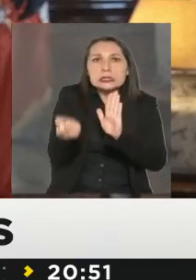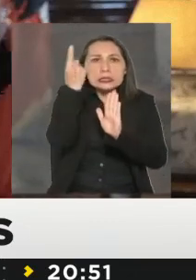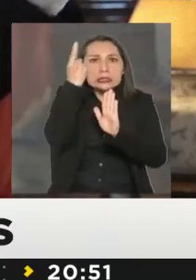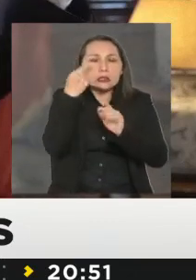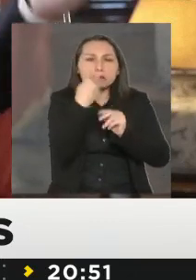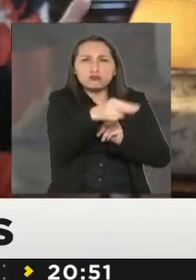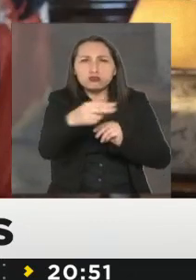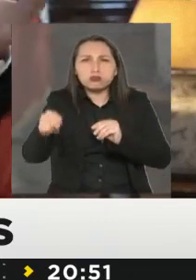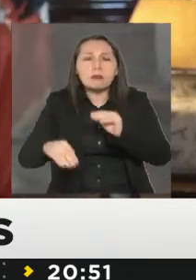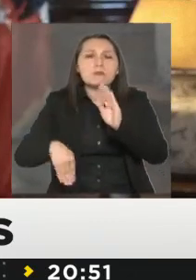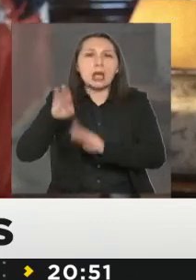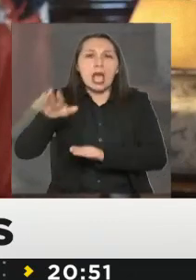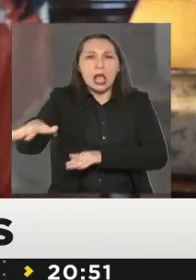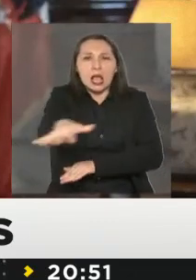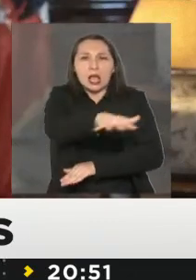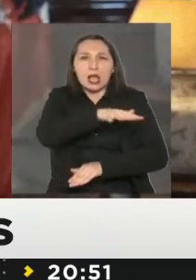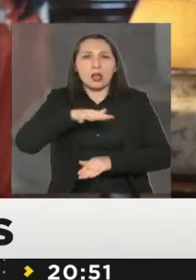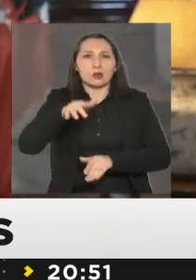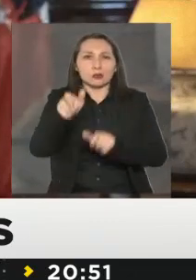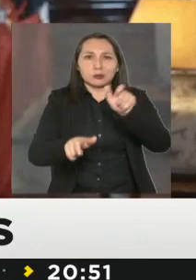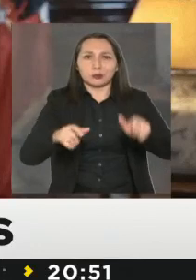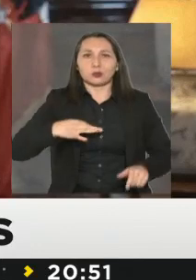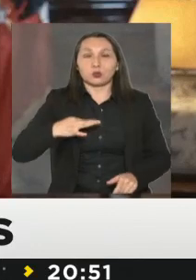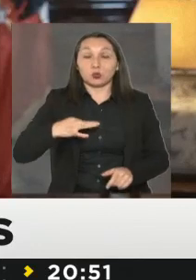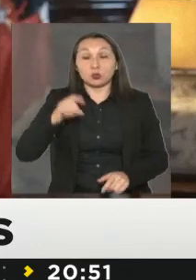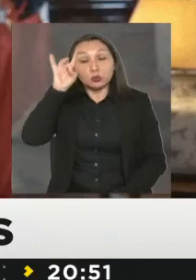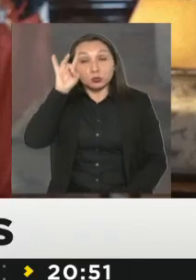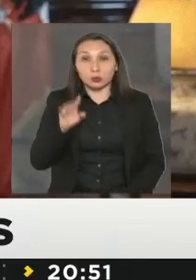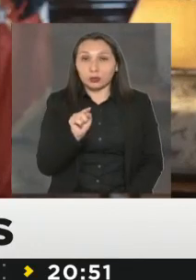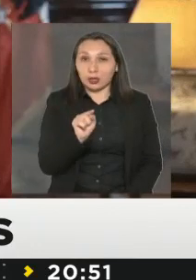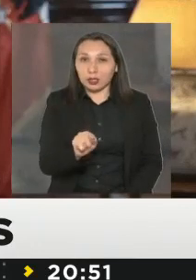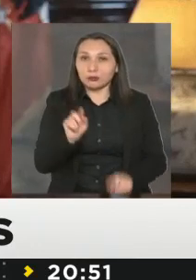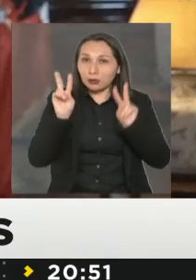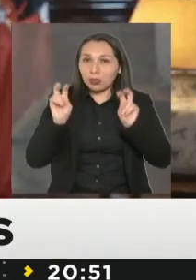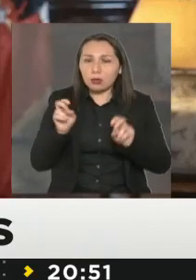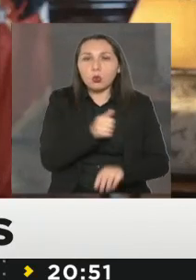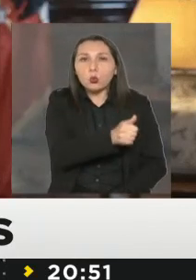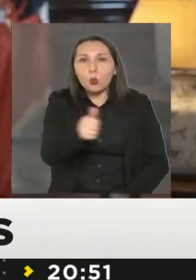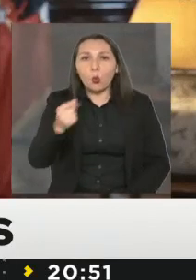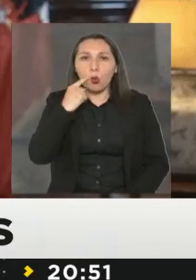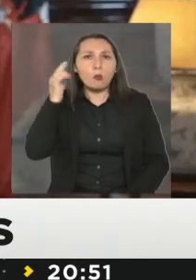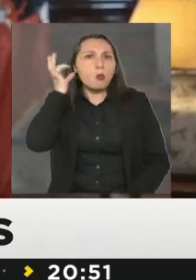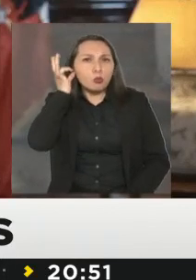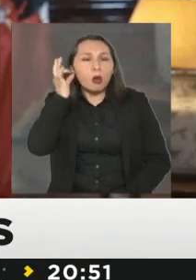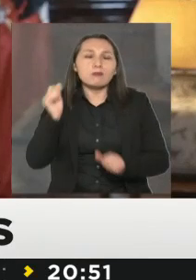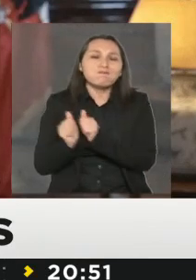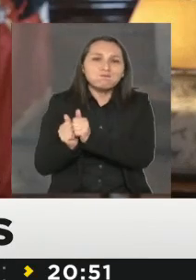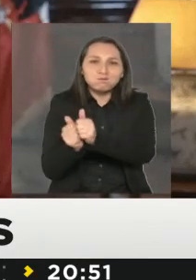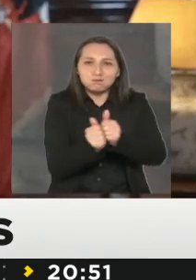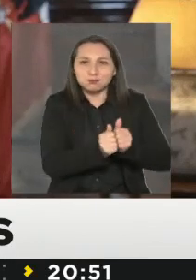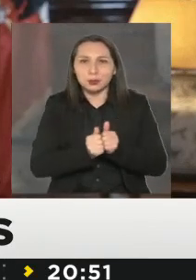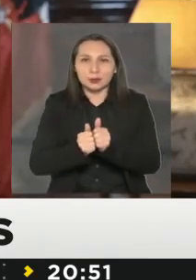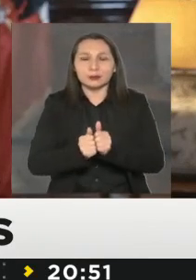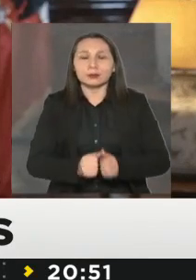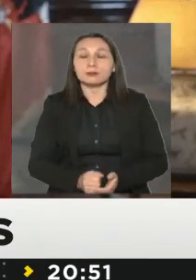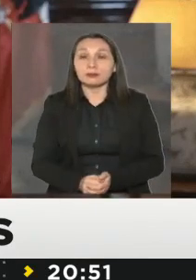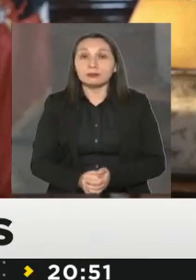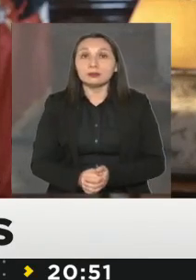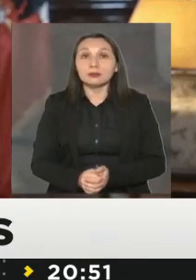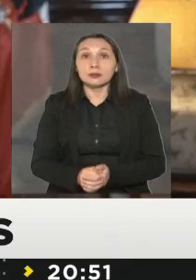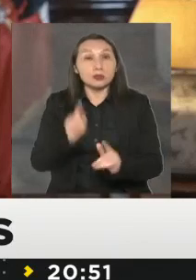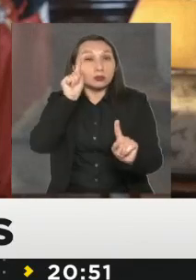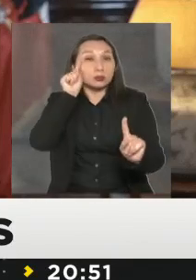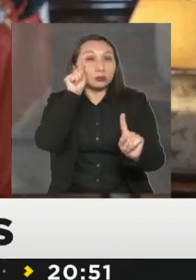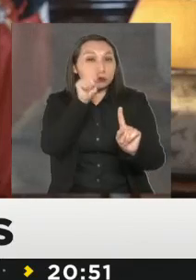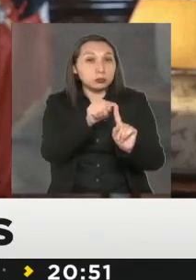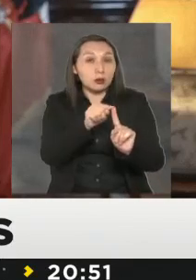a una amplia mayoría ciudadana y sé que en eso todos y todas nos van a acompañar con este fin